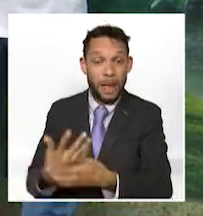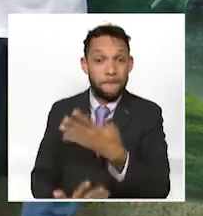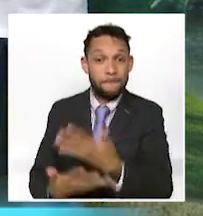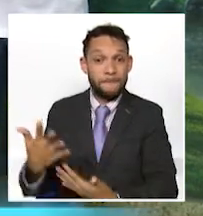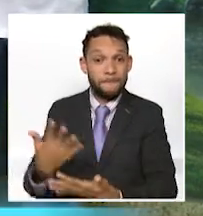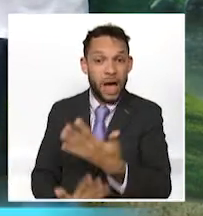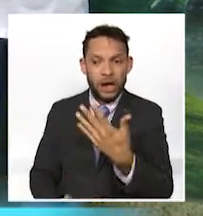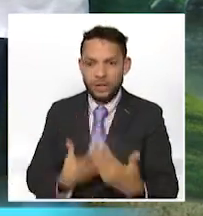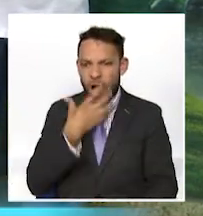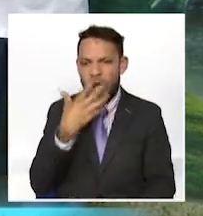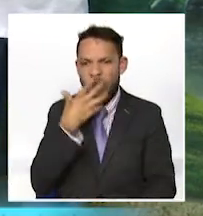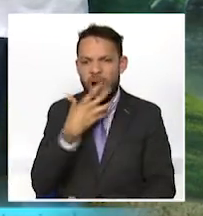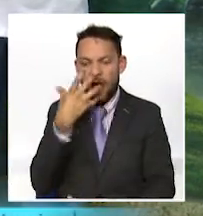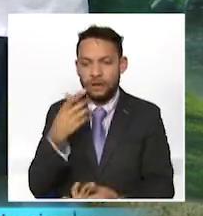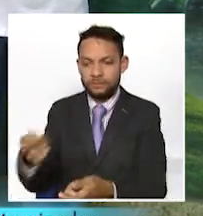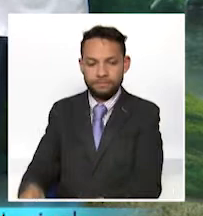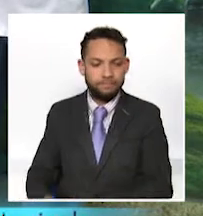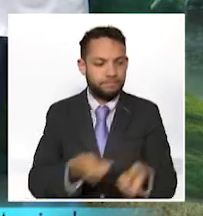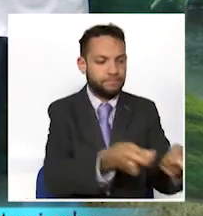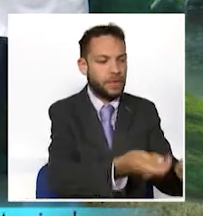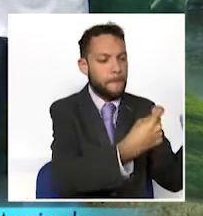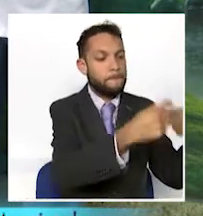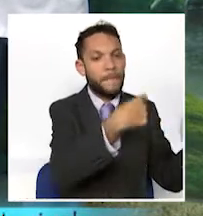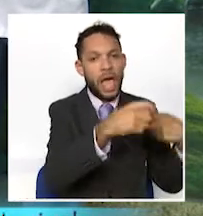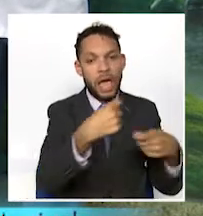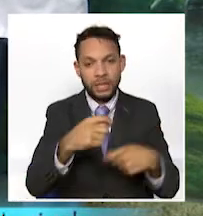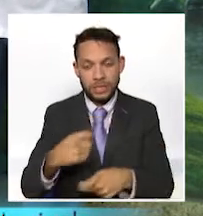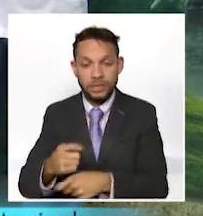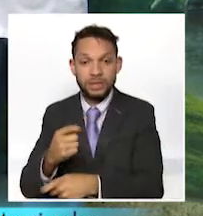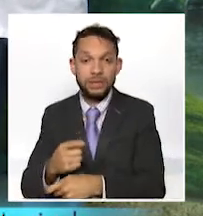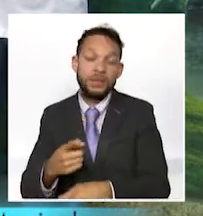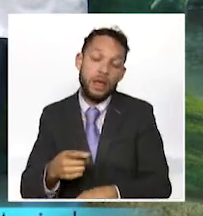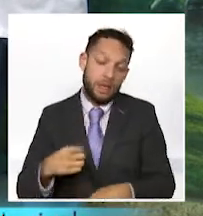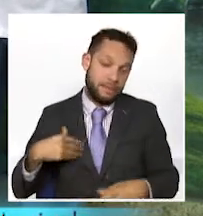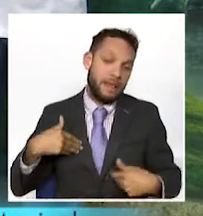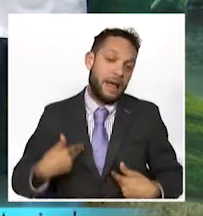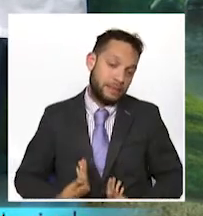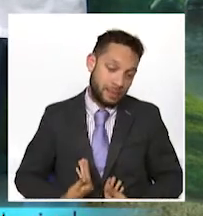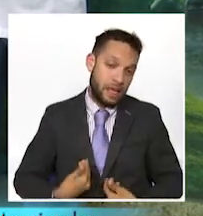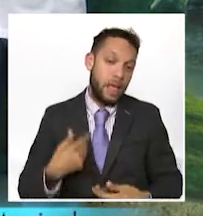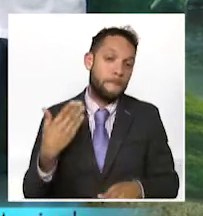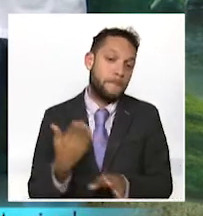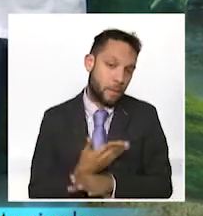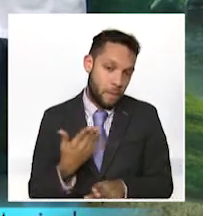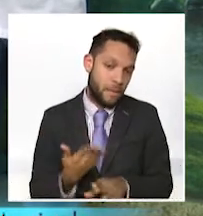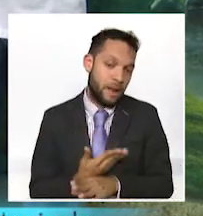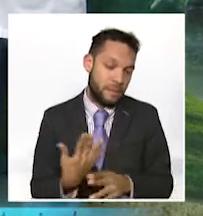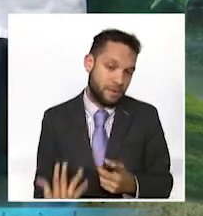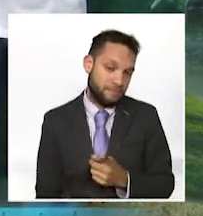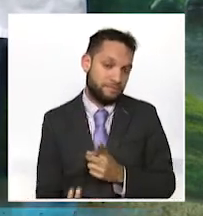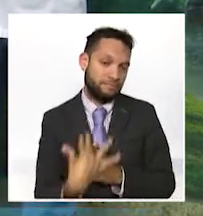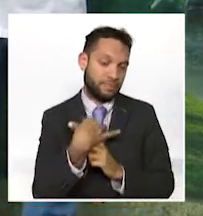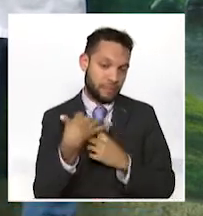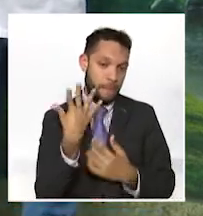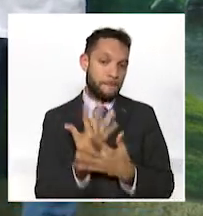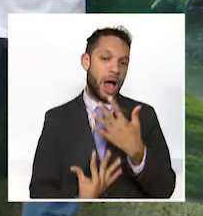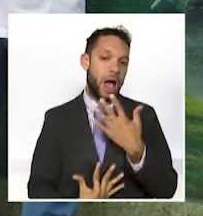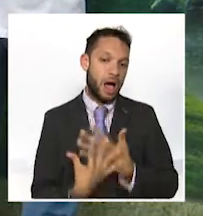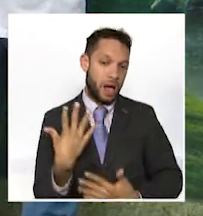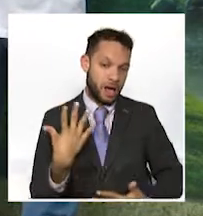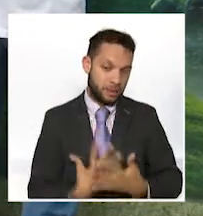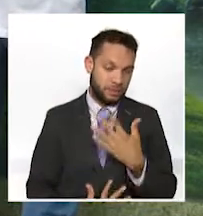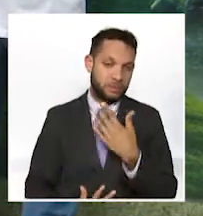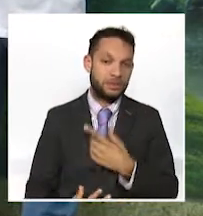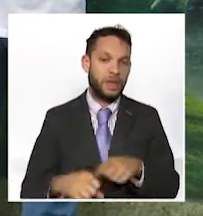¿verdad? Esa es la historia que también recolectamos desde lo laboral, pero que no necesariamente está vinculado a una empresa. Entonces, desde ahí,